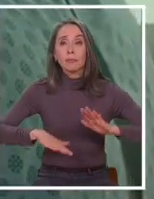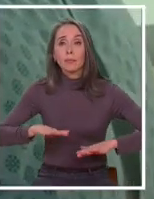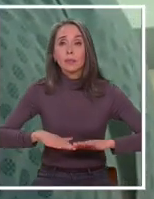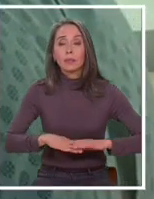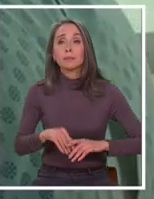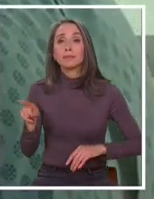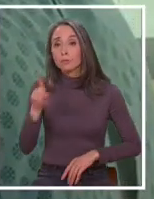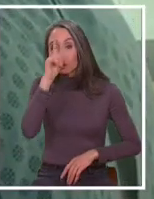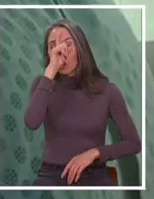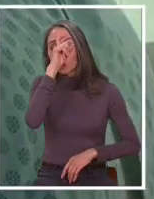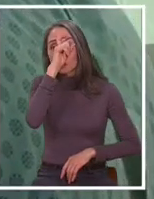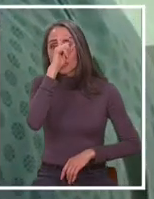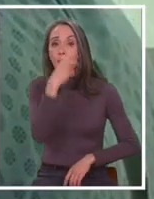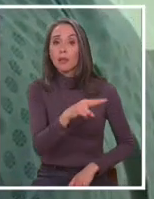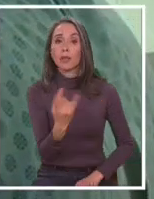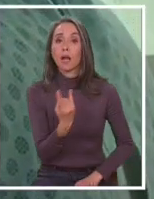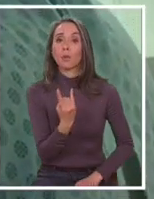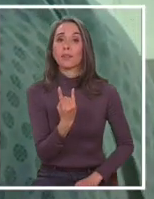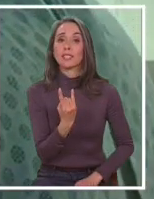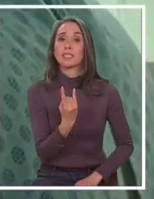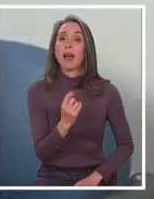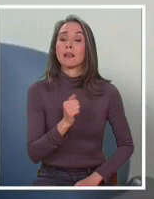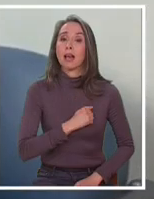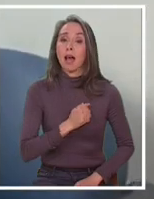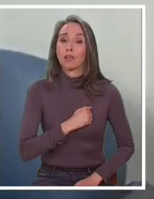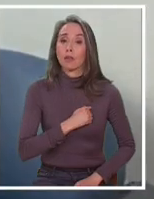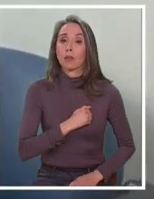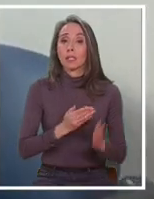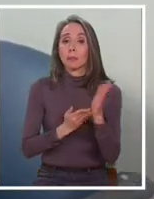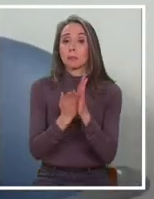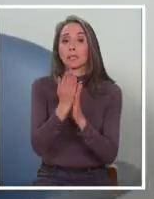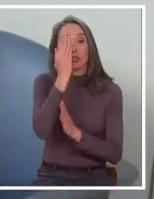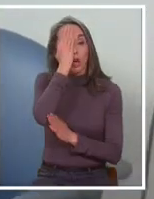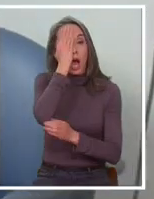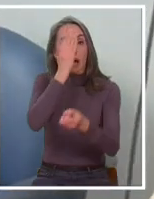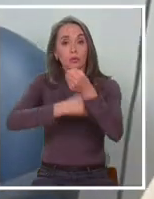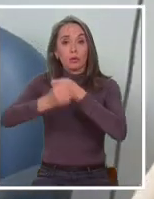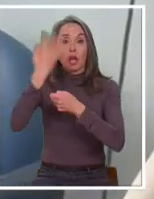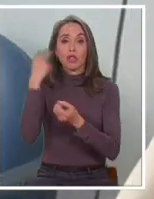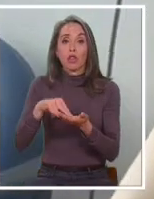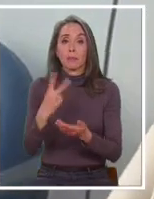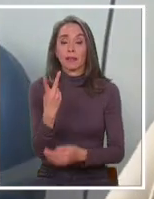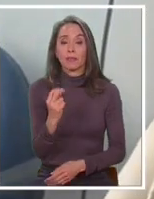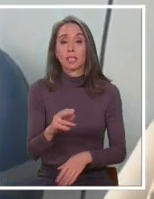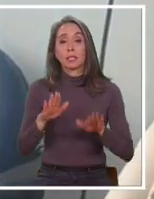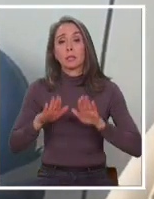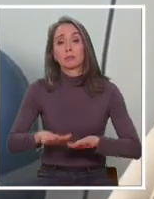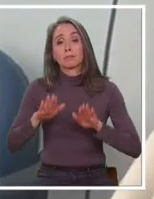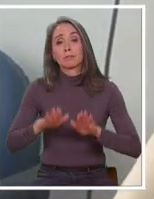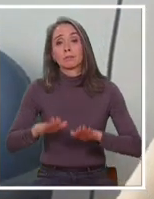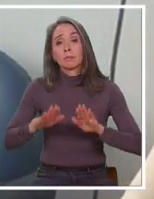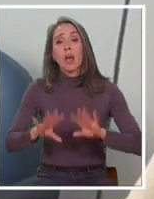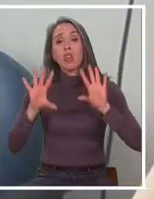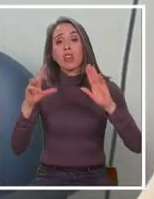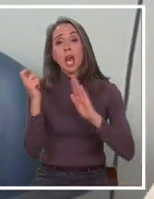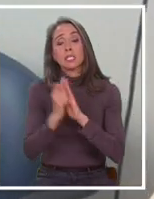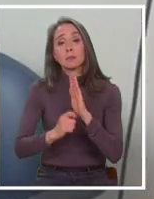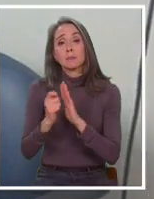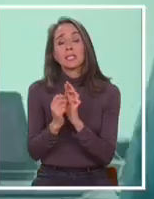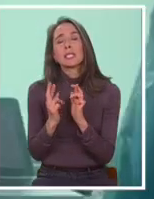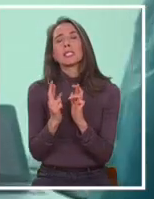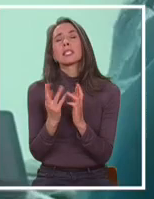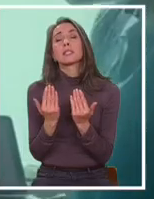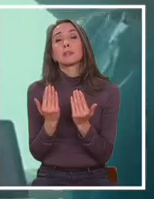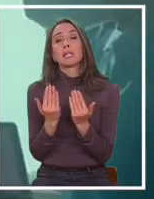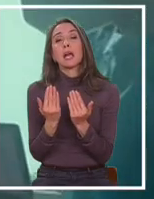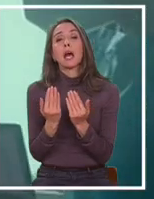Está en el Hospital Clínico de la Universidad Católica desde agosto del 2020. Lleva 10 meses esperanzado en que